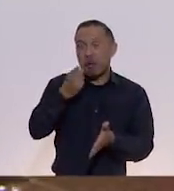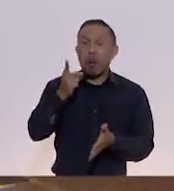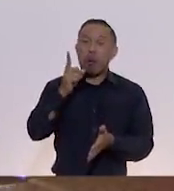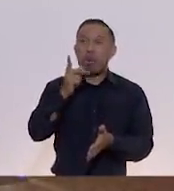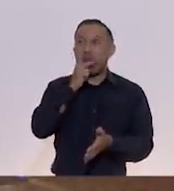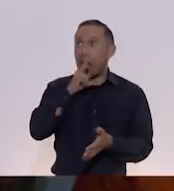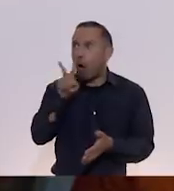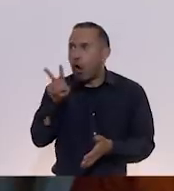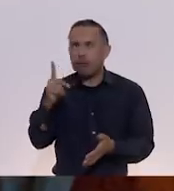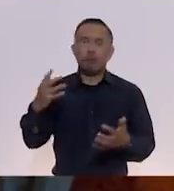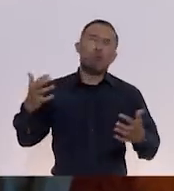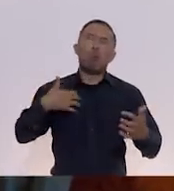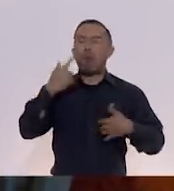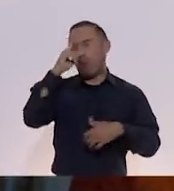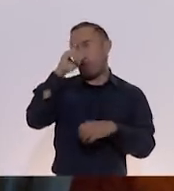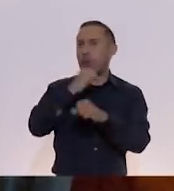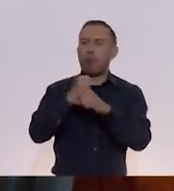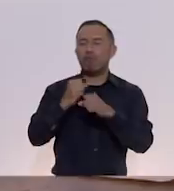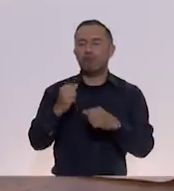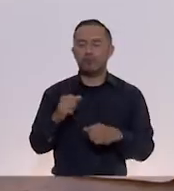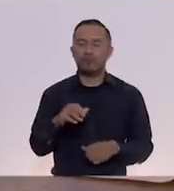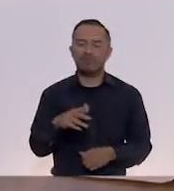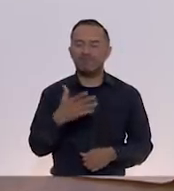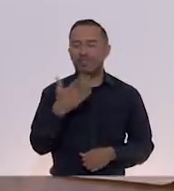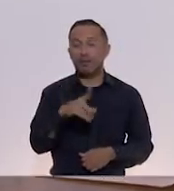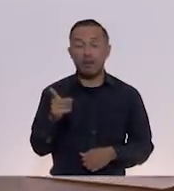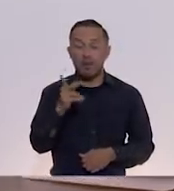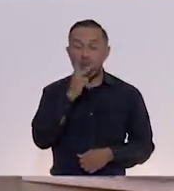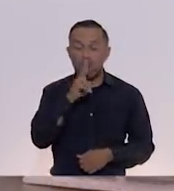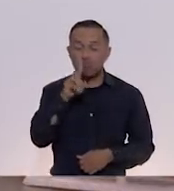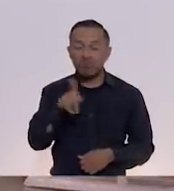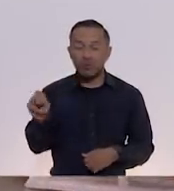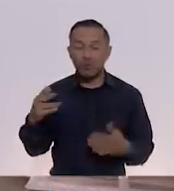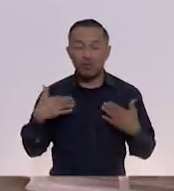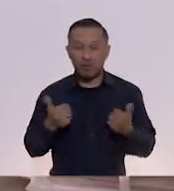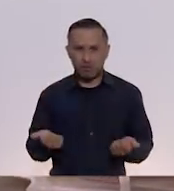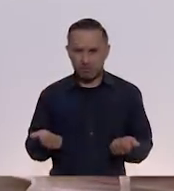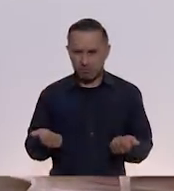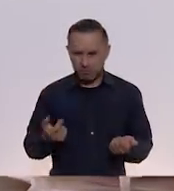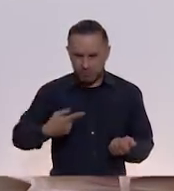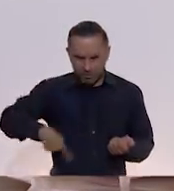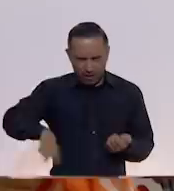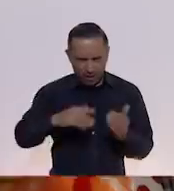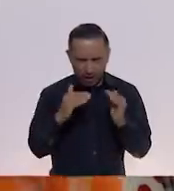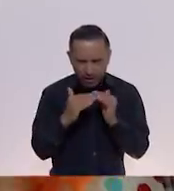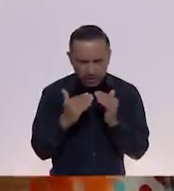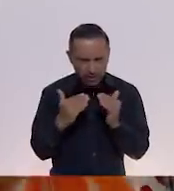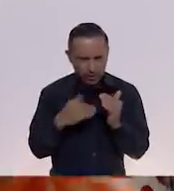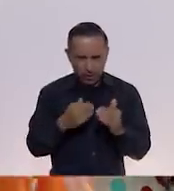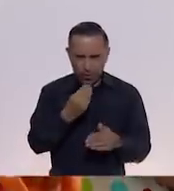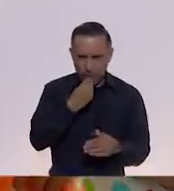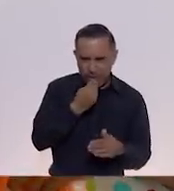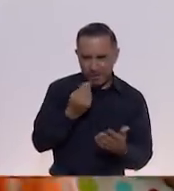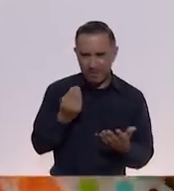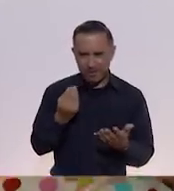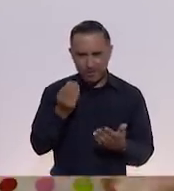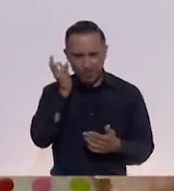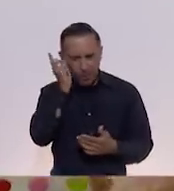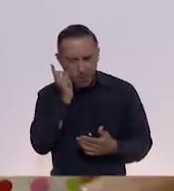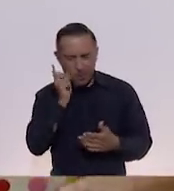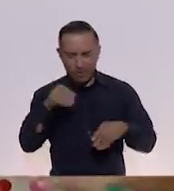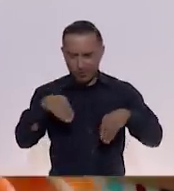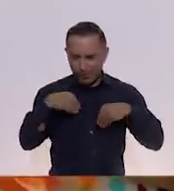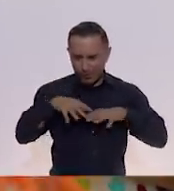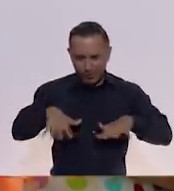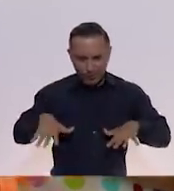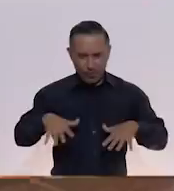sé. Yo tampoco entiendo a mi papá a veces. Porque en la casa todos comemos, todos dormimos, todos ensuciamos. Todos, hombres